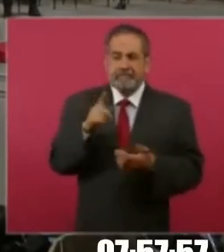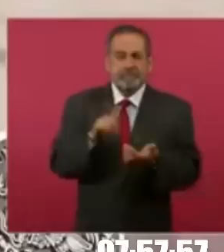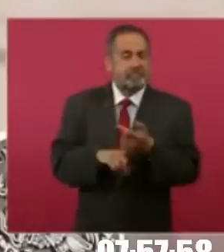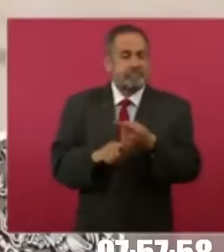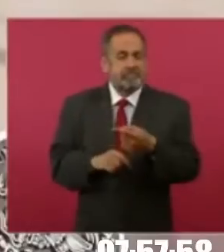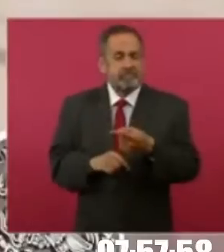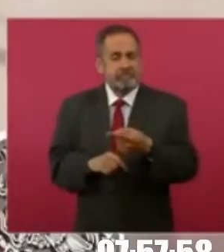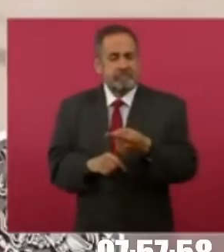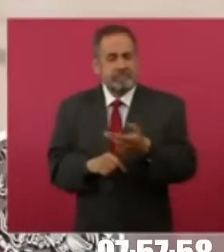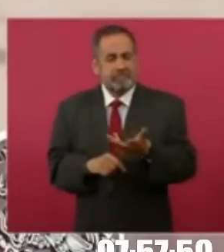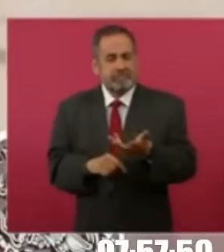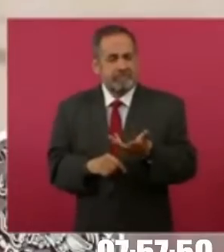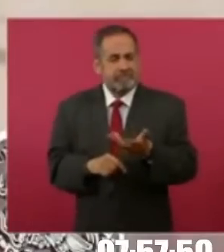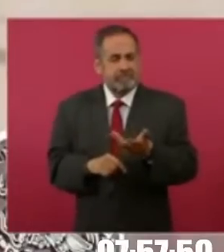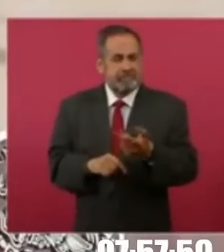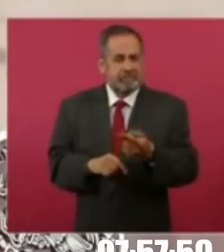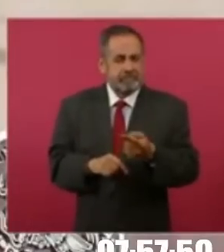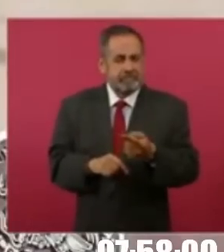primer este